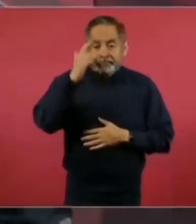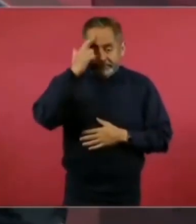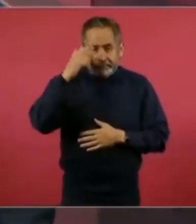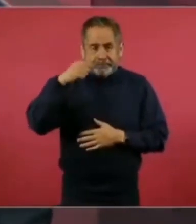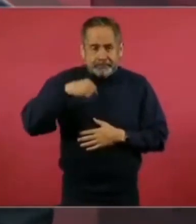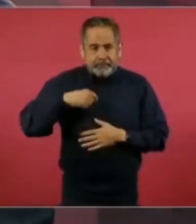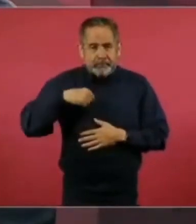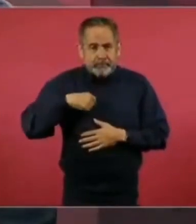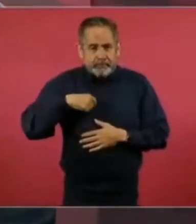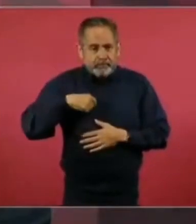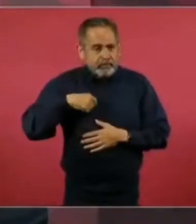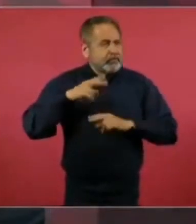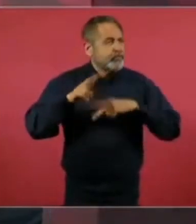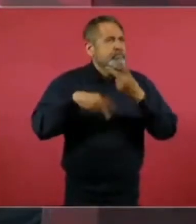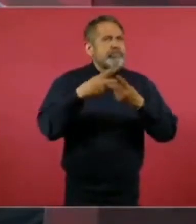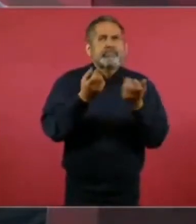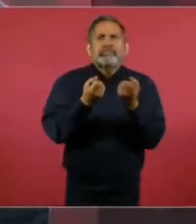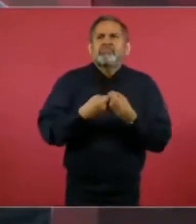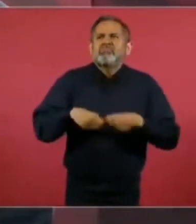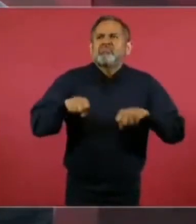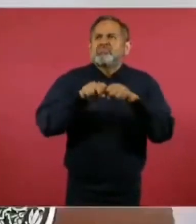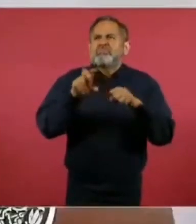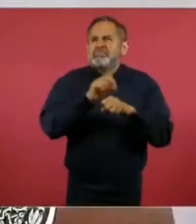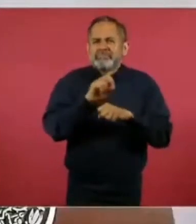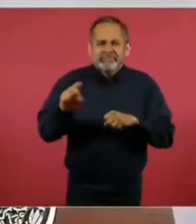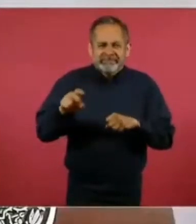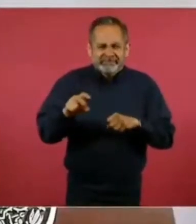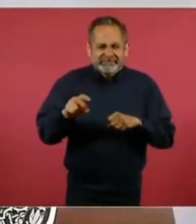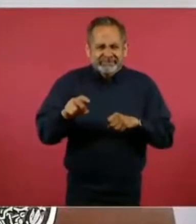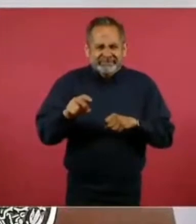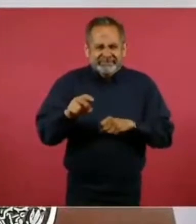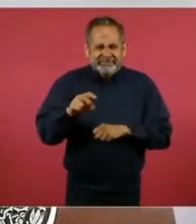a la Sociedad de las Américas, que es